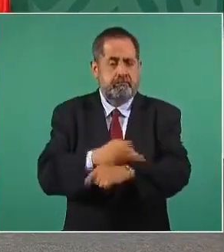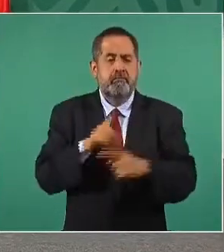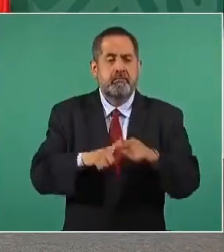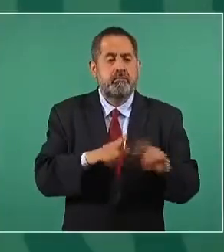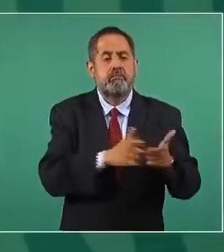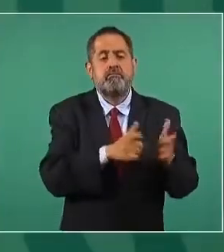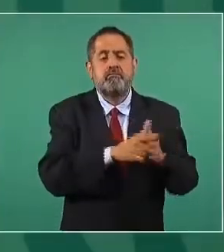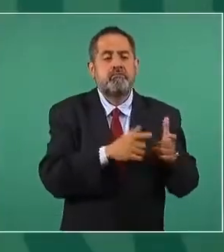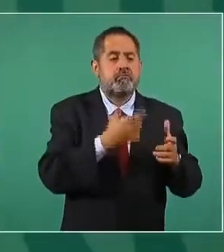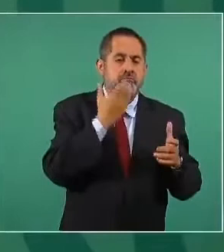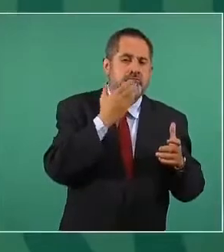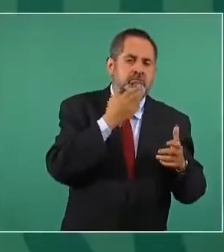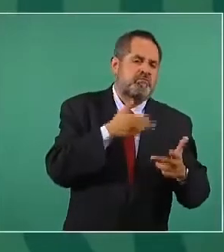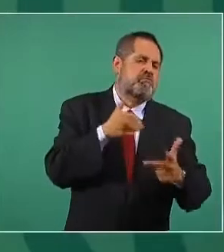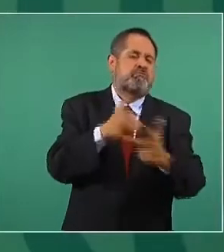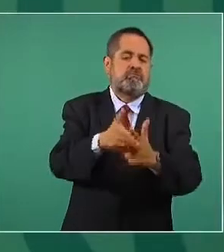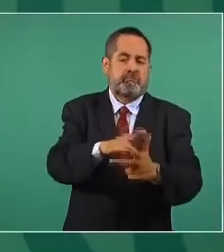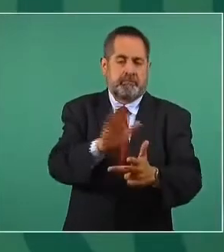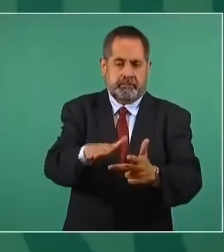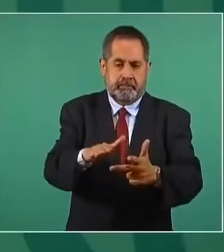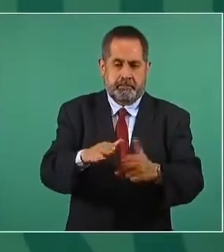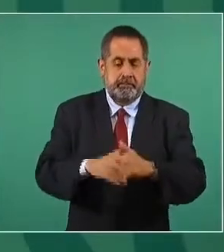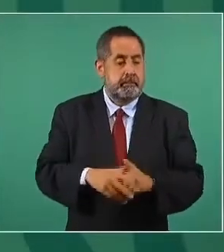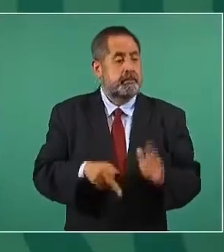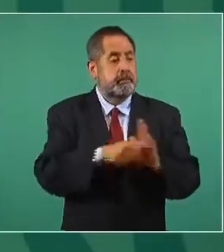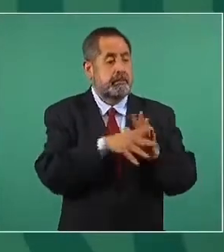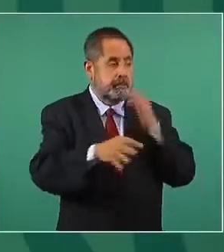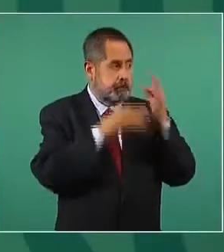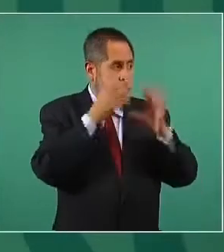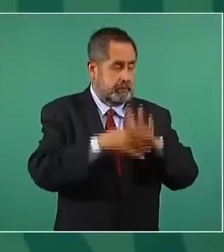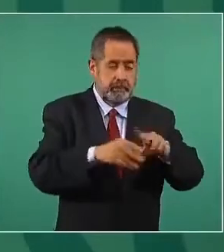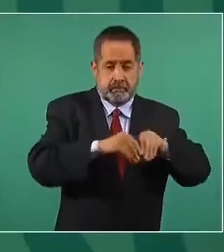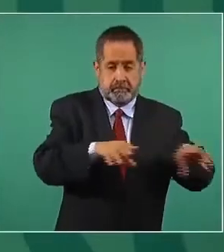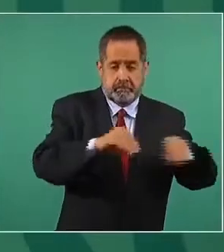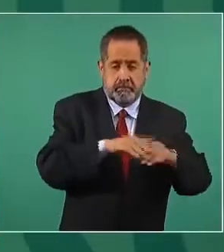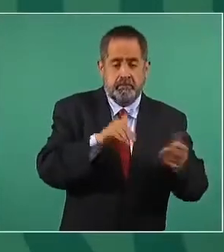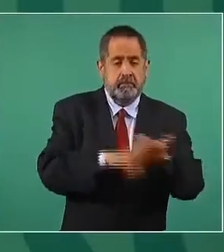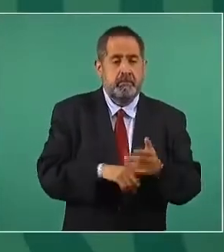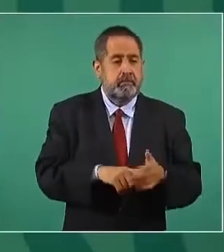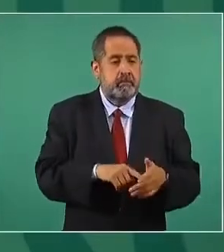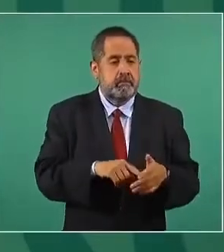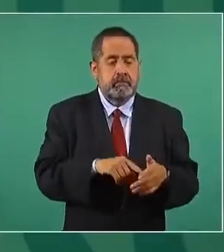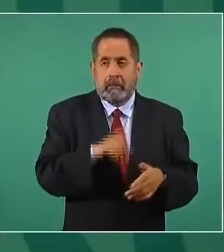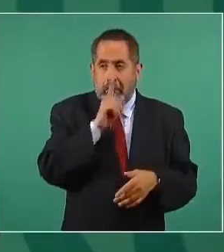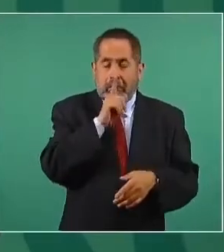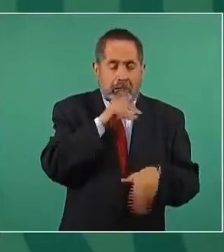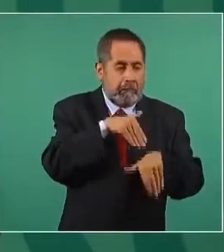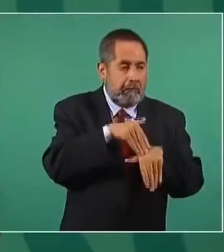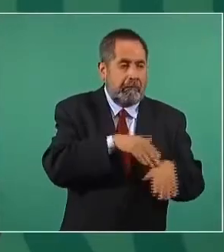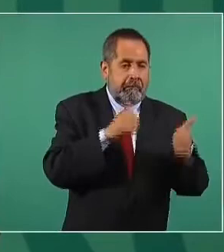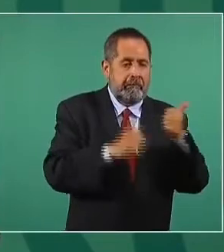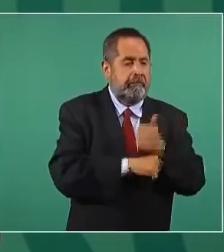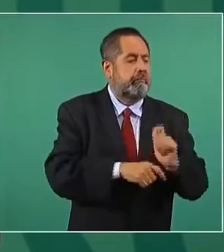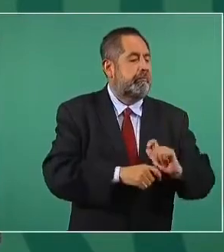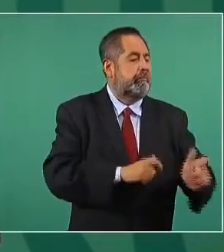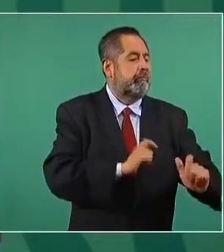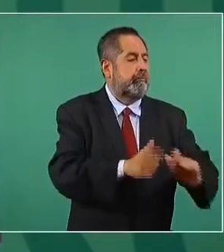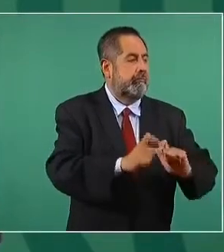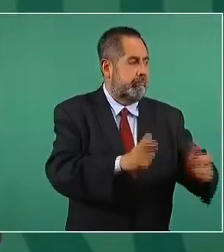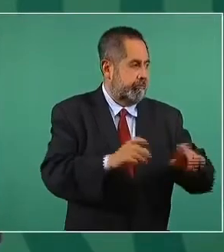los conservadores, y la prensa vendida de ese entonces o